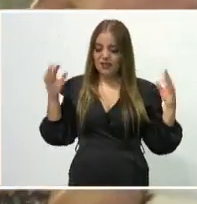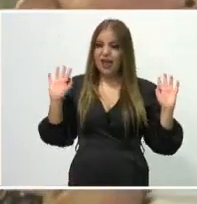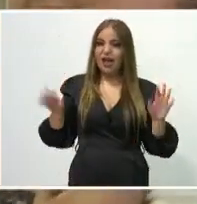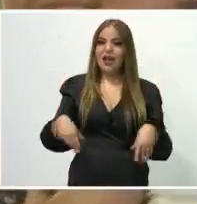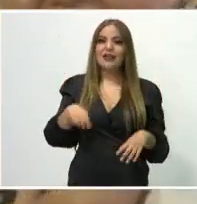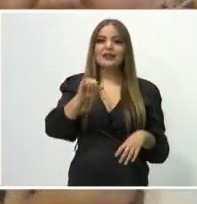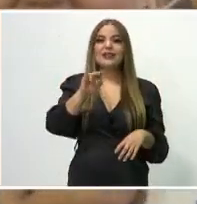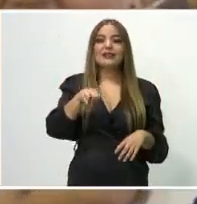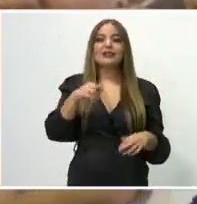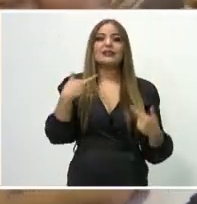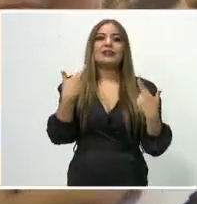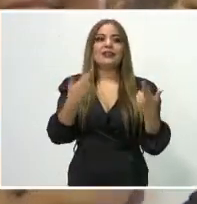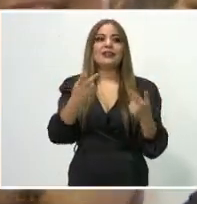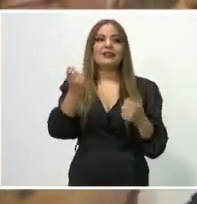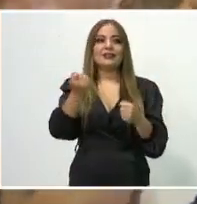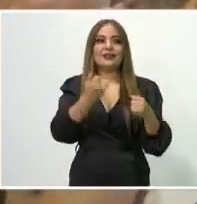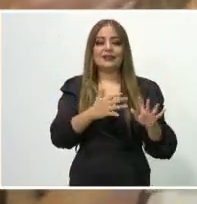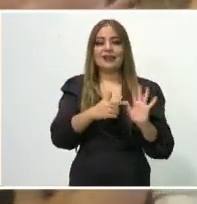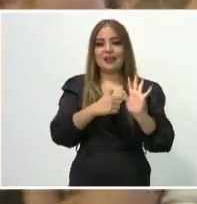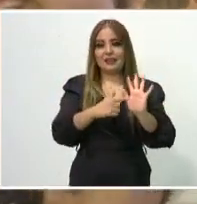le trajimos un pequeño presente.